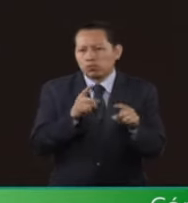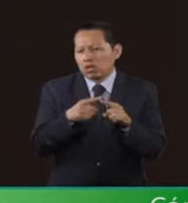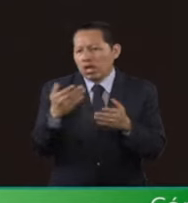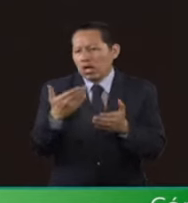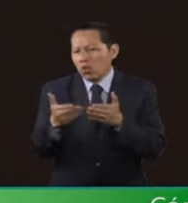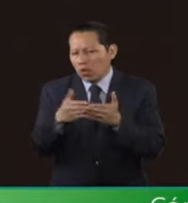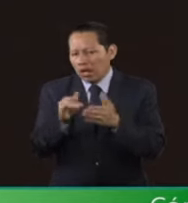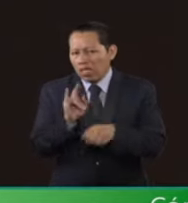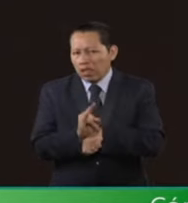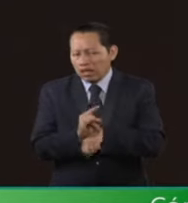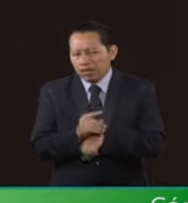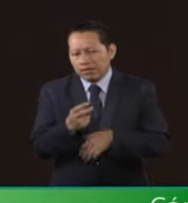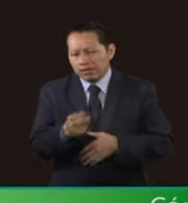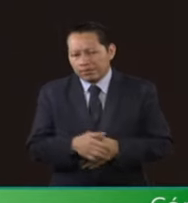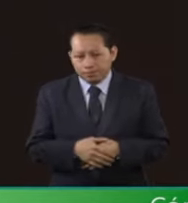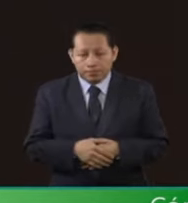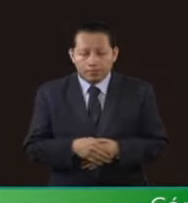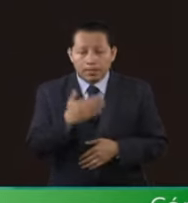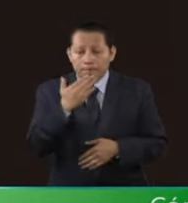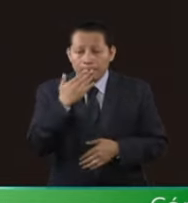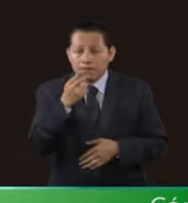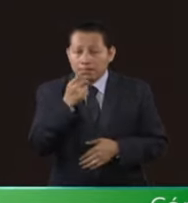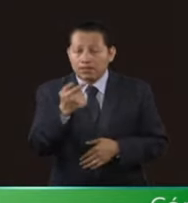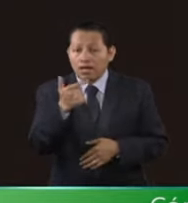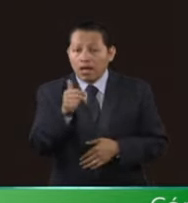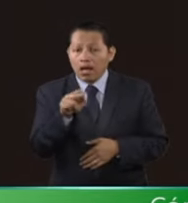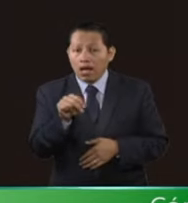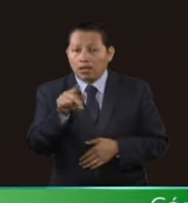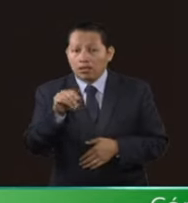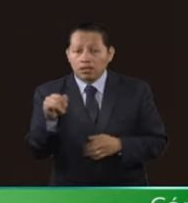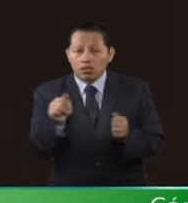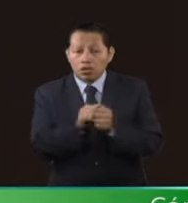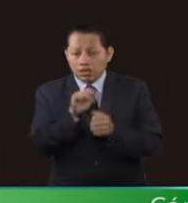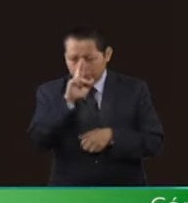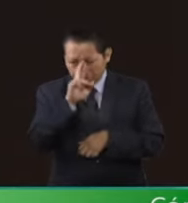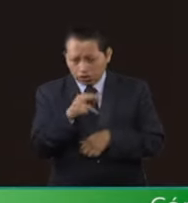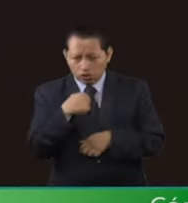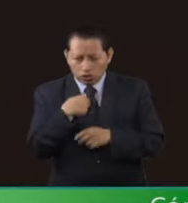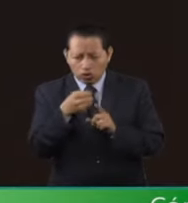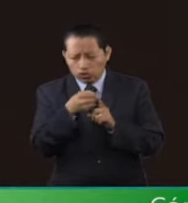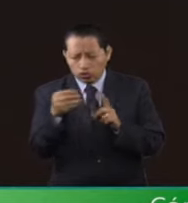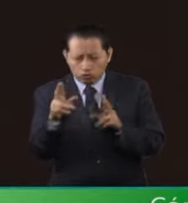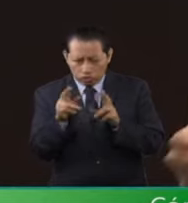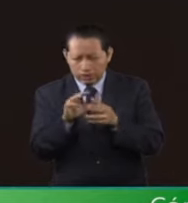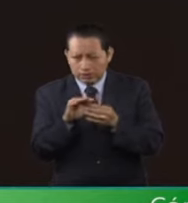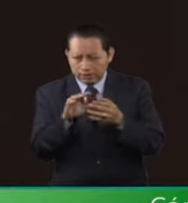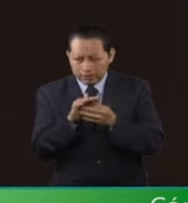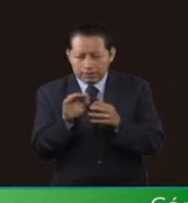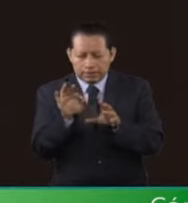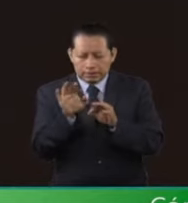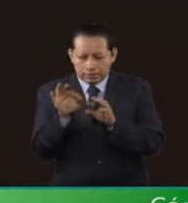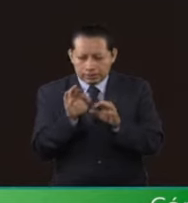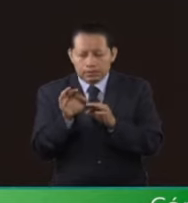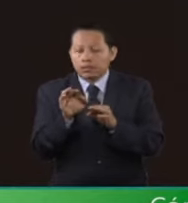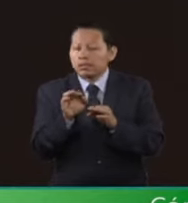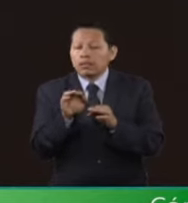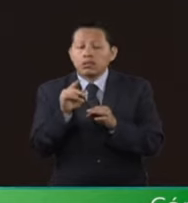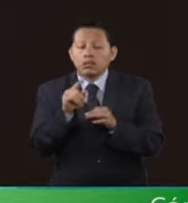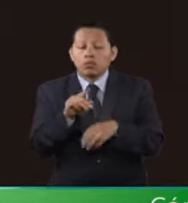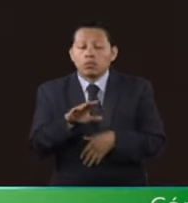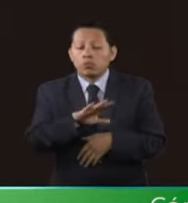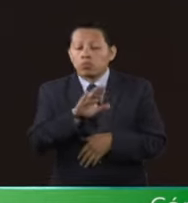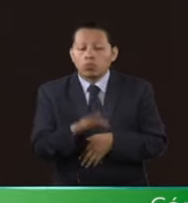ahora emulan. Bien decía Gandhi, a quien con respeto voy a parafrasear, ¿Qué diferencia hay para las y los